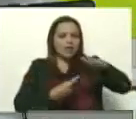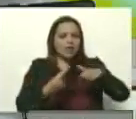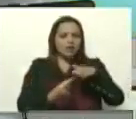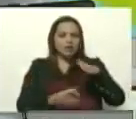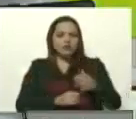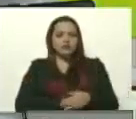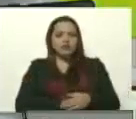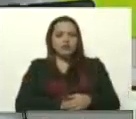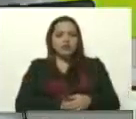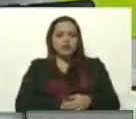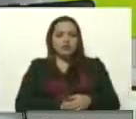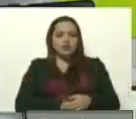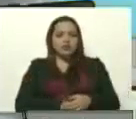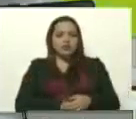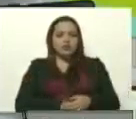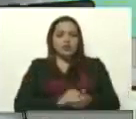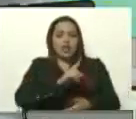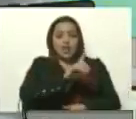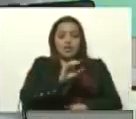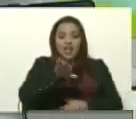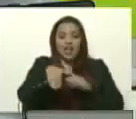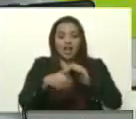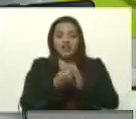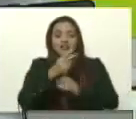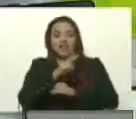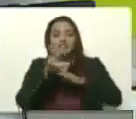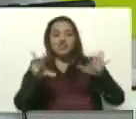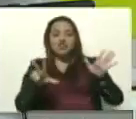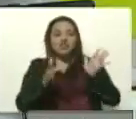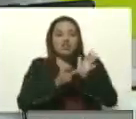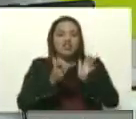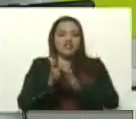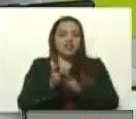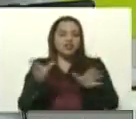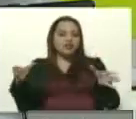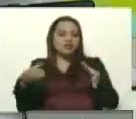queda de 10 hasta el 28 de abril, este foro de diálogo social. Así que ustedes no pierdan detalles.